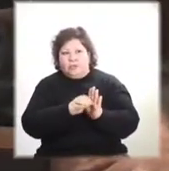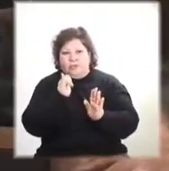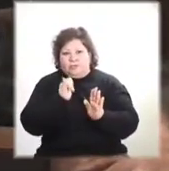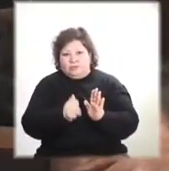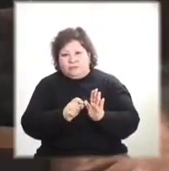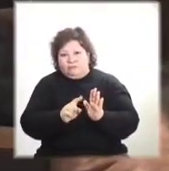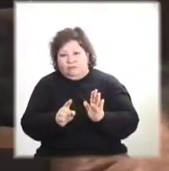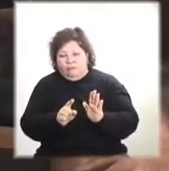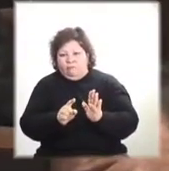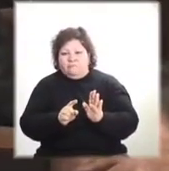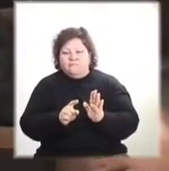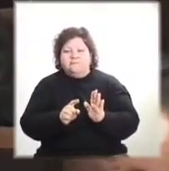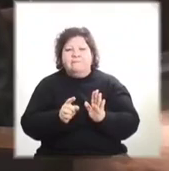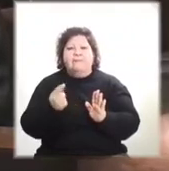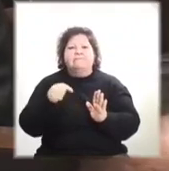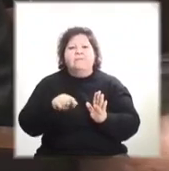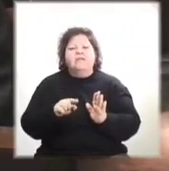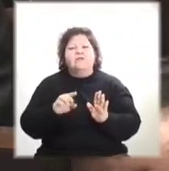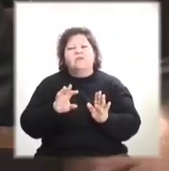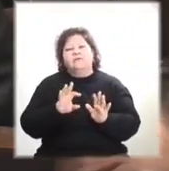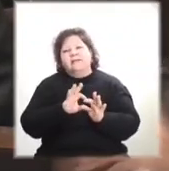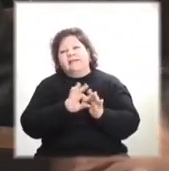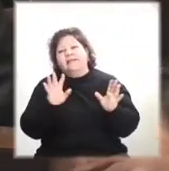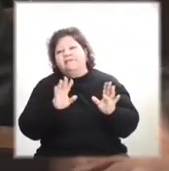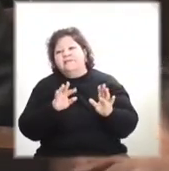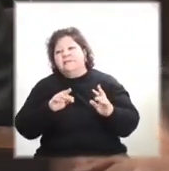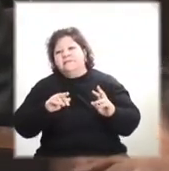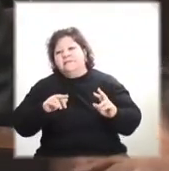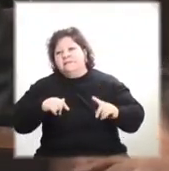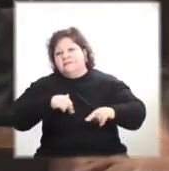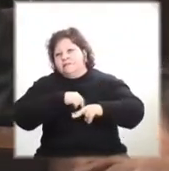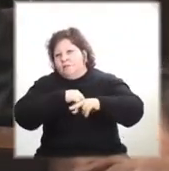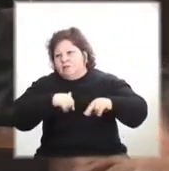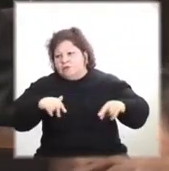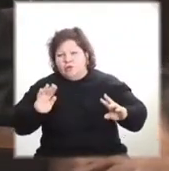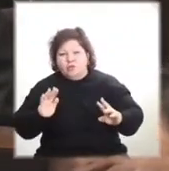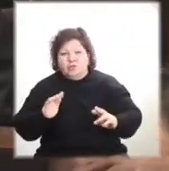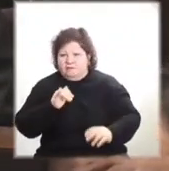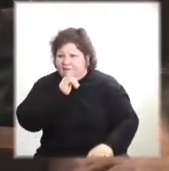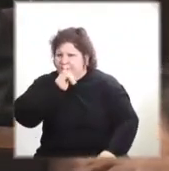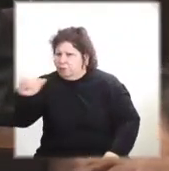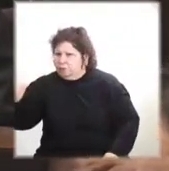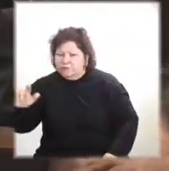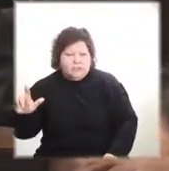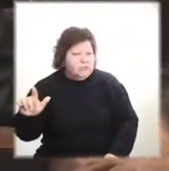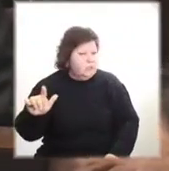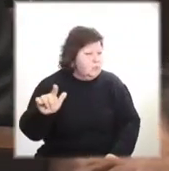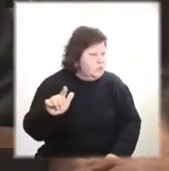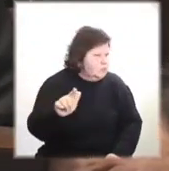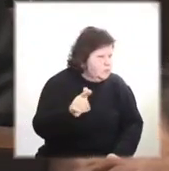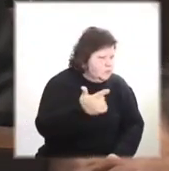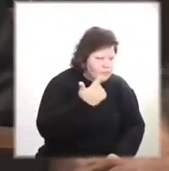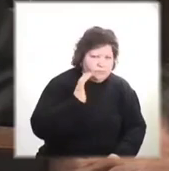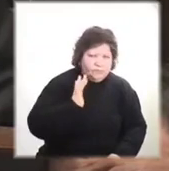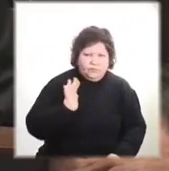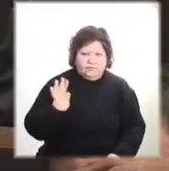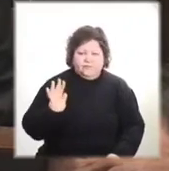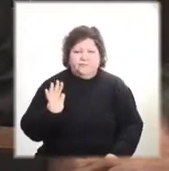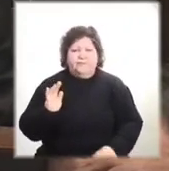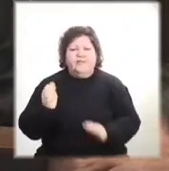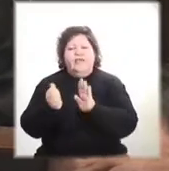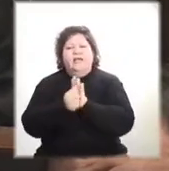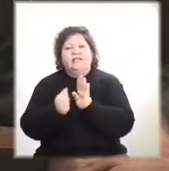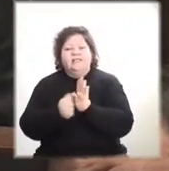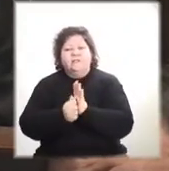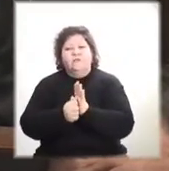lo que respecta a la protección de la libre circulación, mire lo que en su momento dijeron, y no hubo ninguna denuncia, o sea, se equivocaron. Los artículos